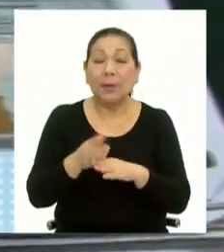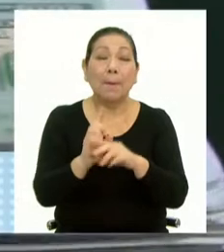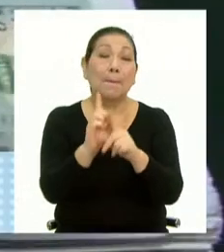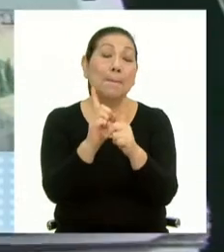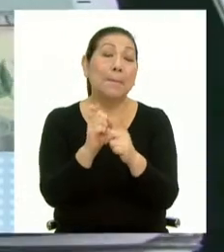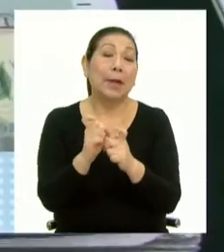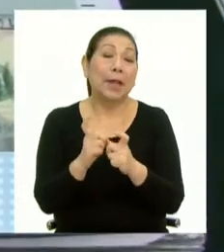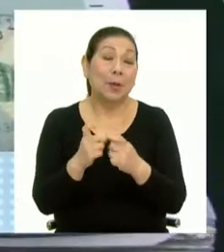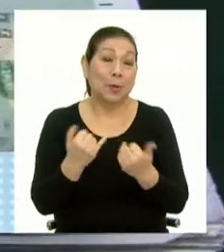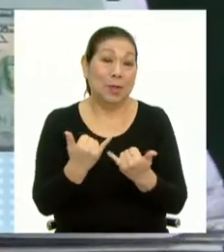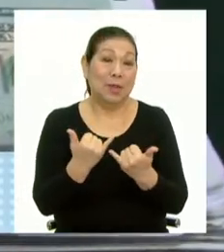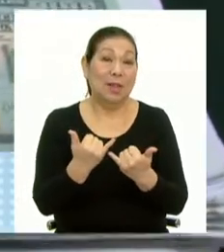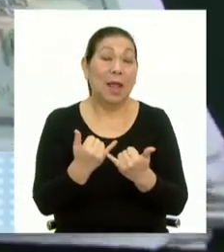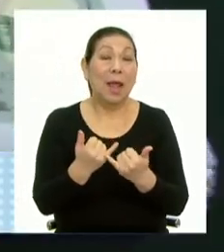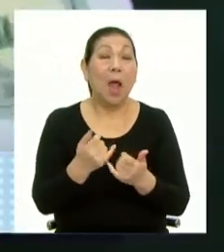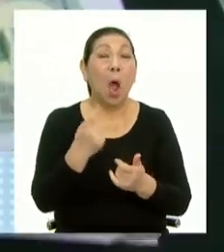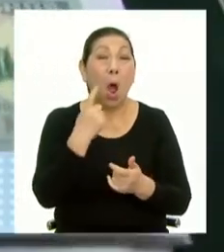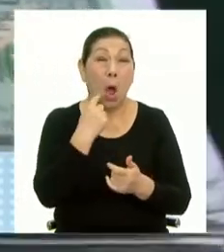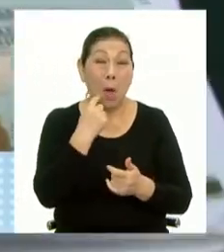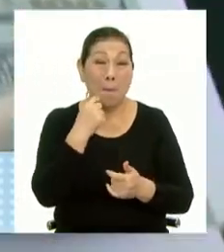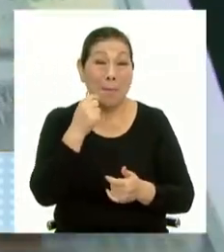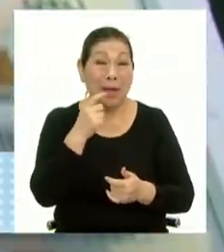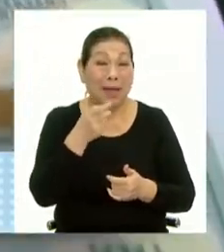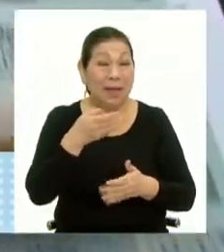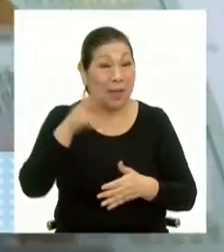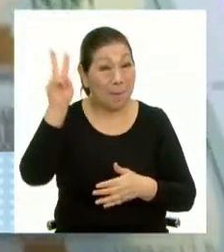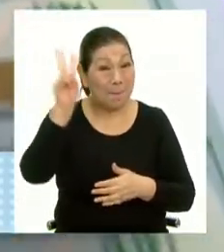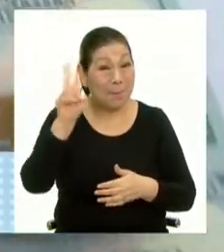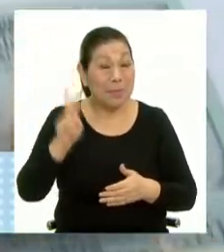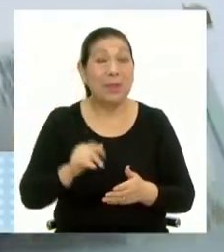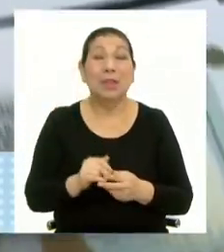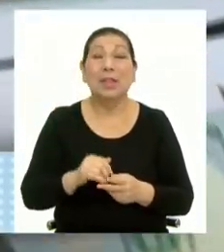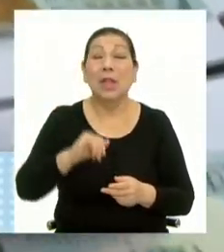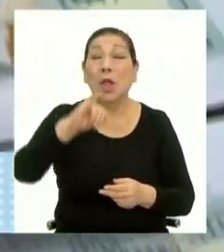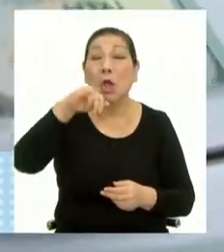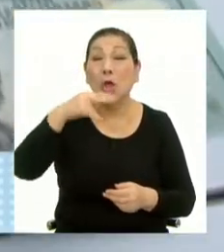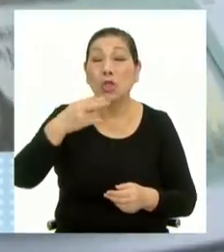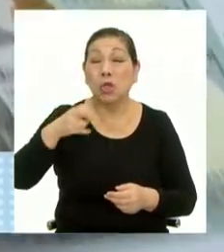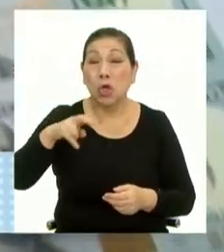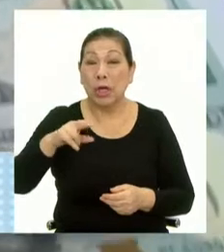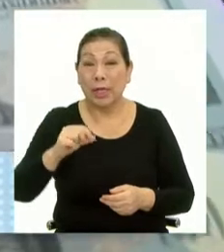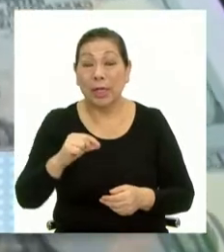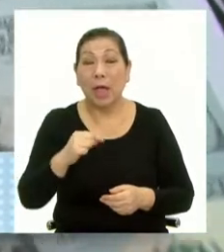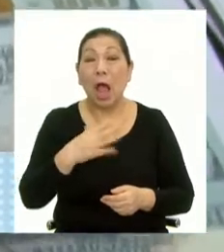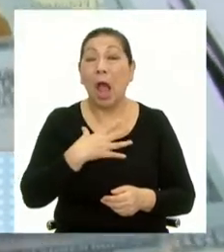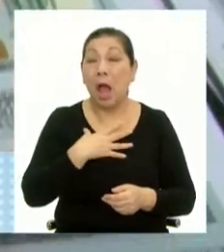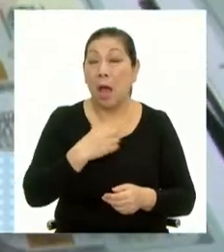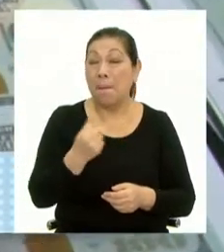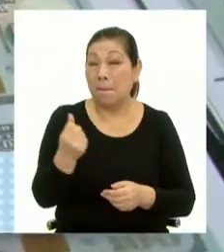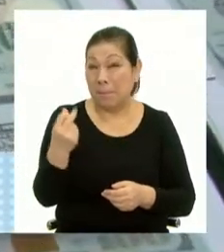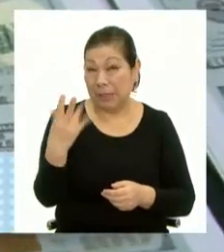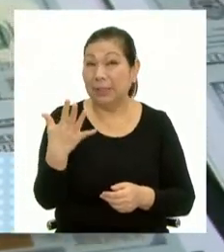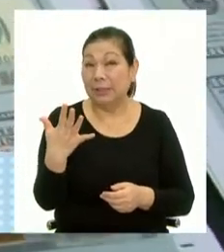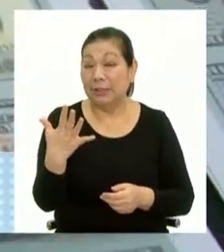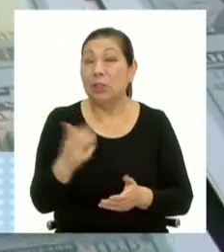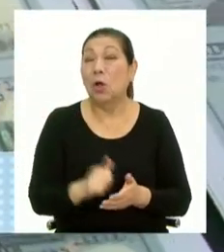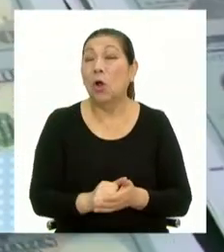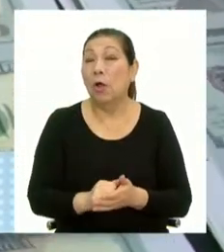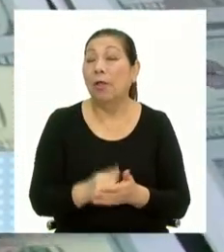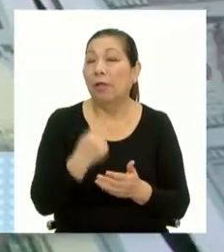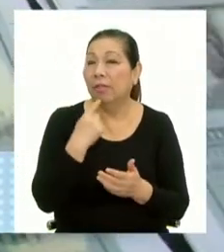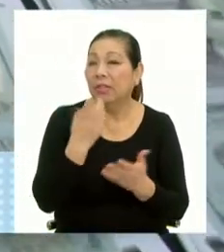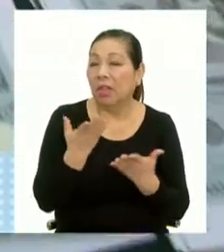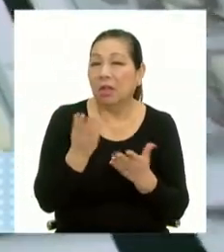interrogatorios, ¿no? En este caso, en el ciudadano venezolano que responde al nombre de Yojail Andrei Luna González, 25, ¿no? Indudablemente